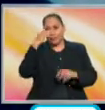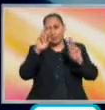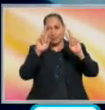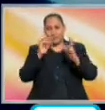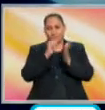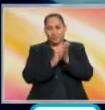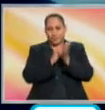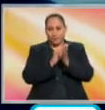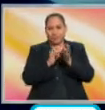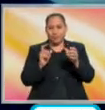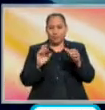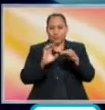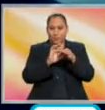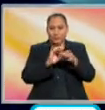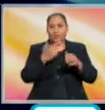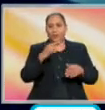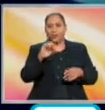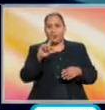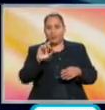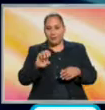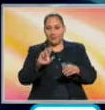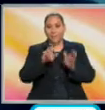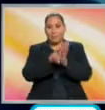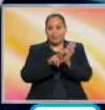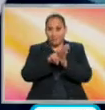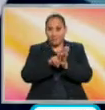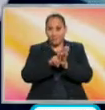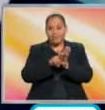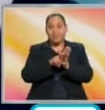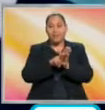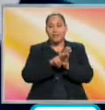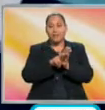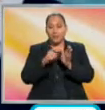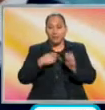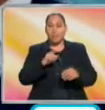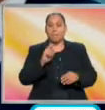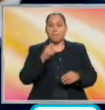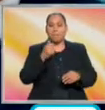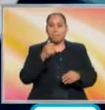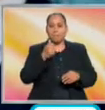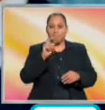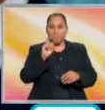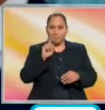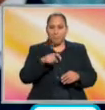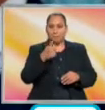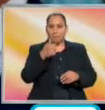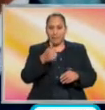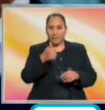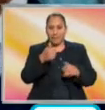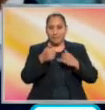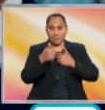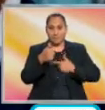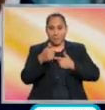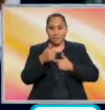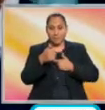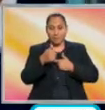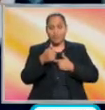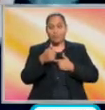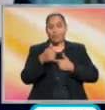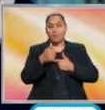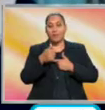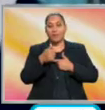que pertenece a Google, los videos, pues digamos, todos los clics que vamos dando a un video que nos gusta, se